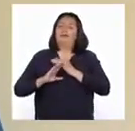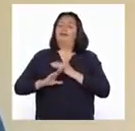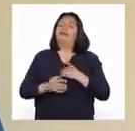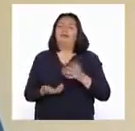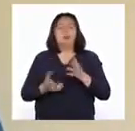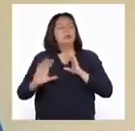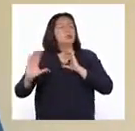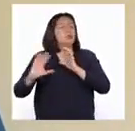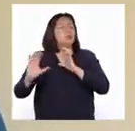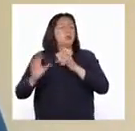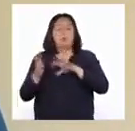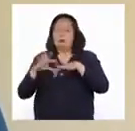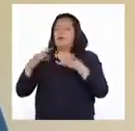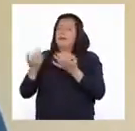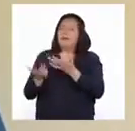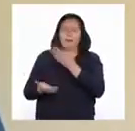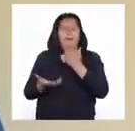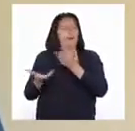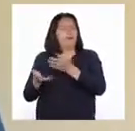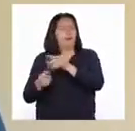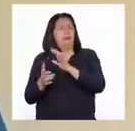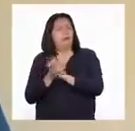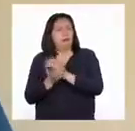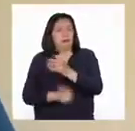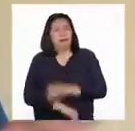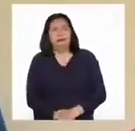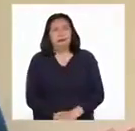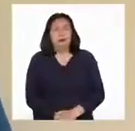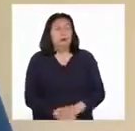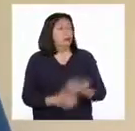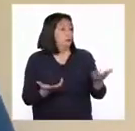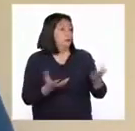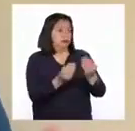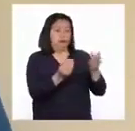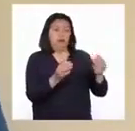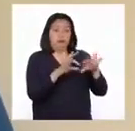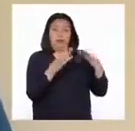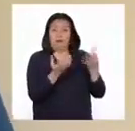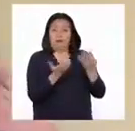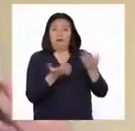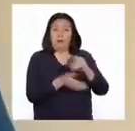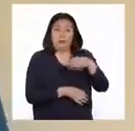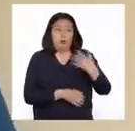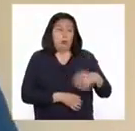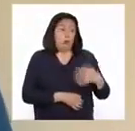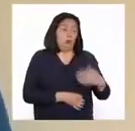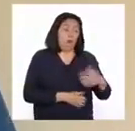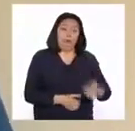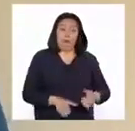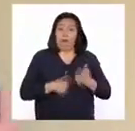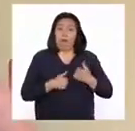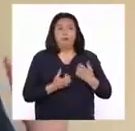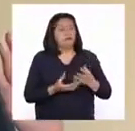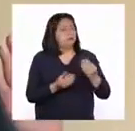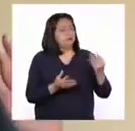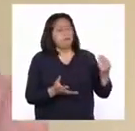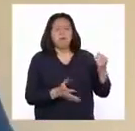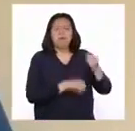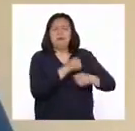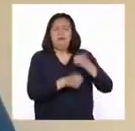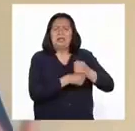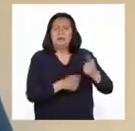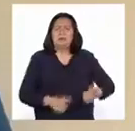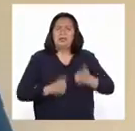más comunicativos con nuestra familia y nuestros amigos. Muchas familias han vivido y viven hace muchísimos años en las